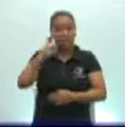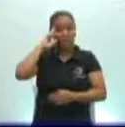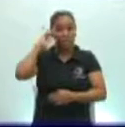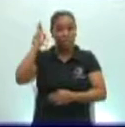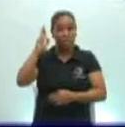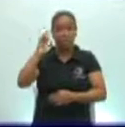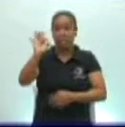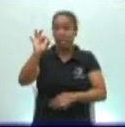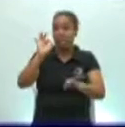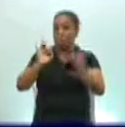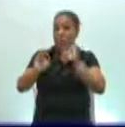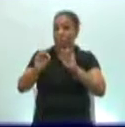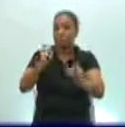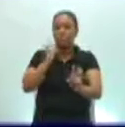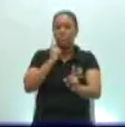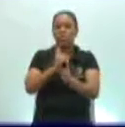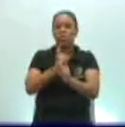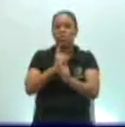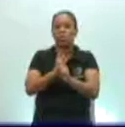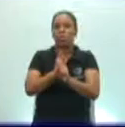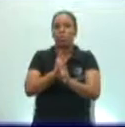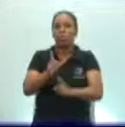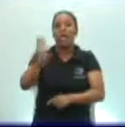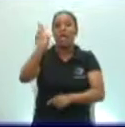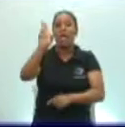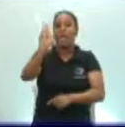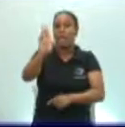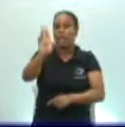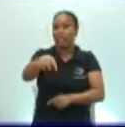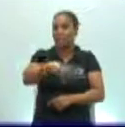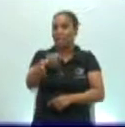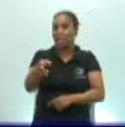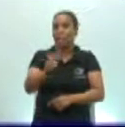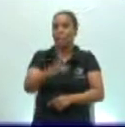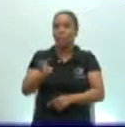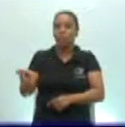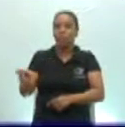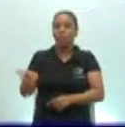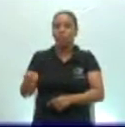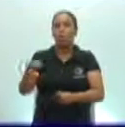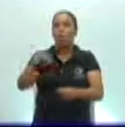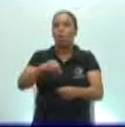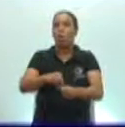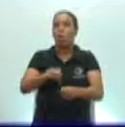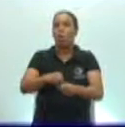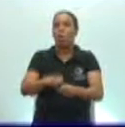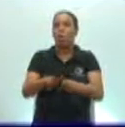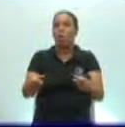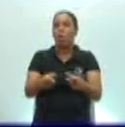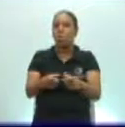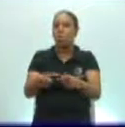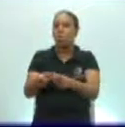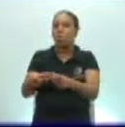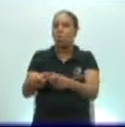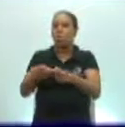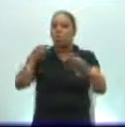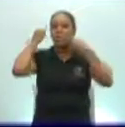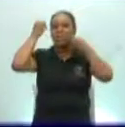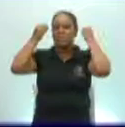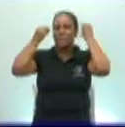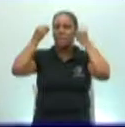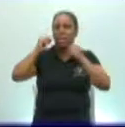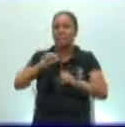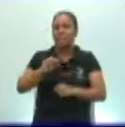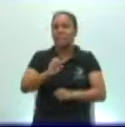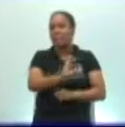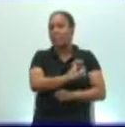elementos se encuentran ubicados en la tabla periódica ocupando grupos, ¿verdad? Los grupos que se analizan de forma vertical,